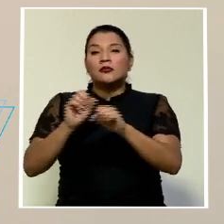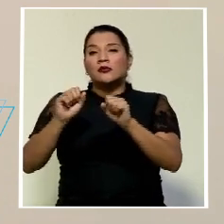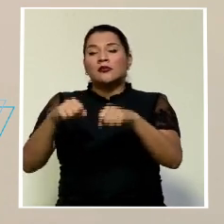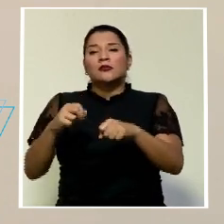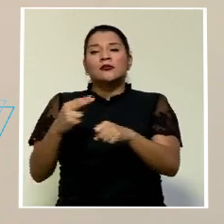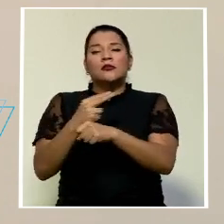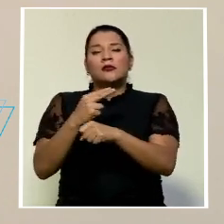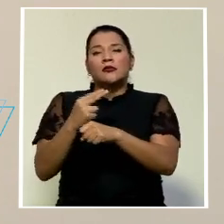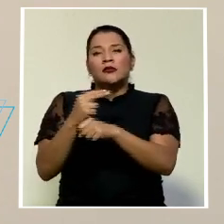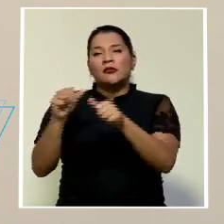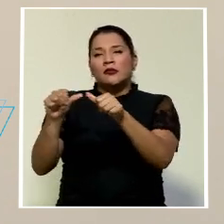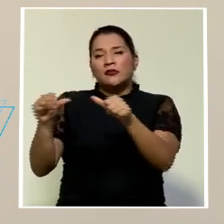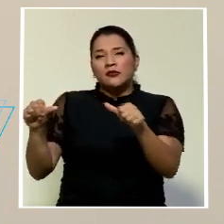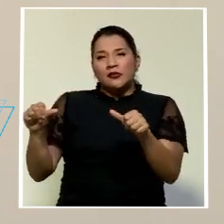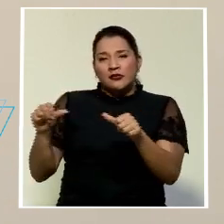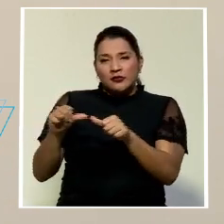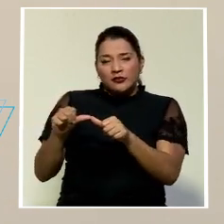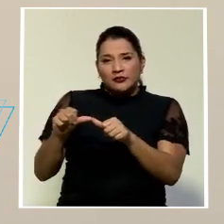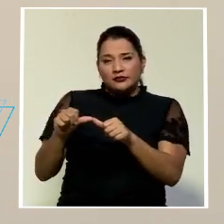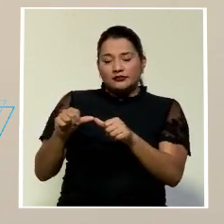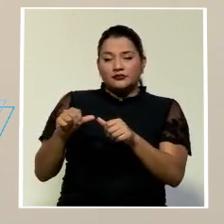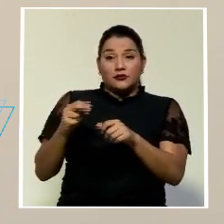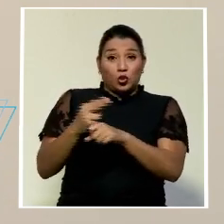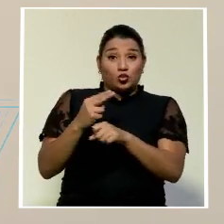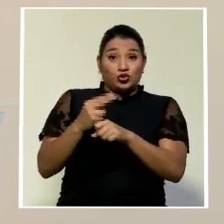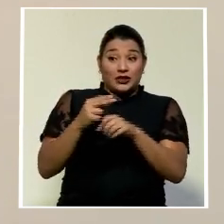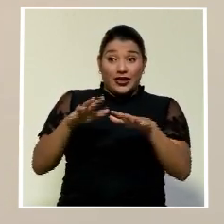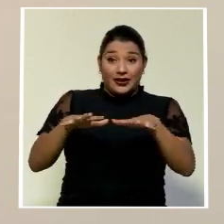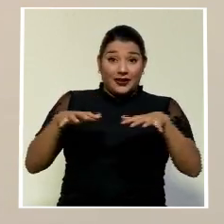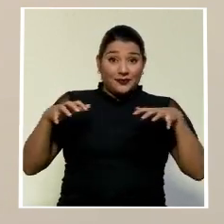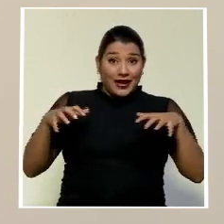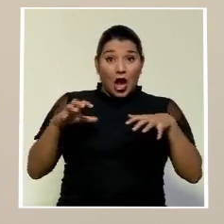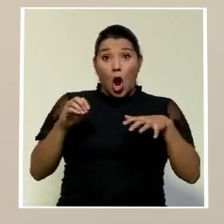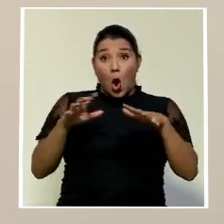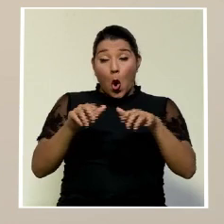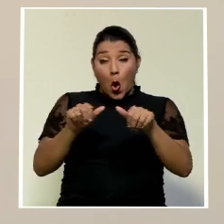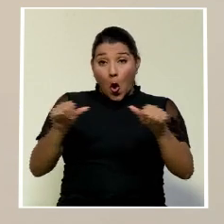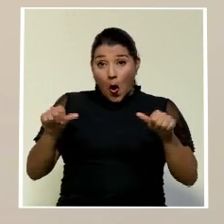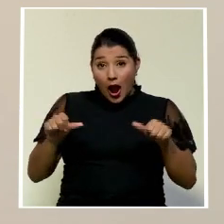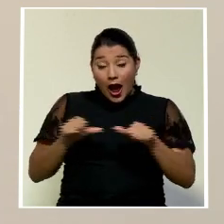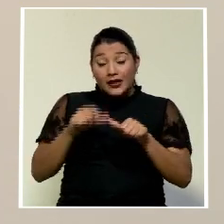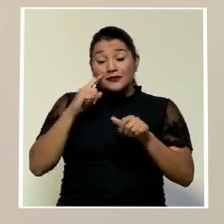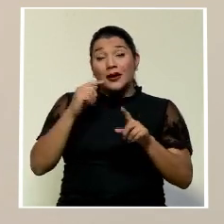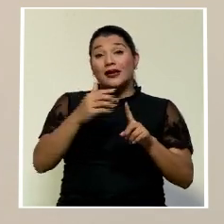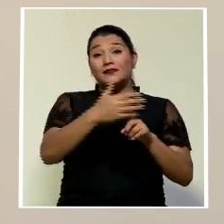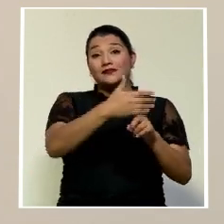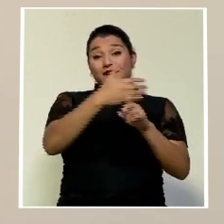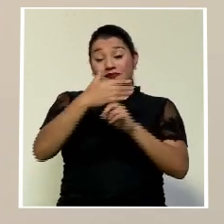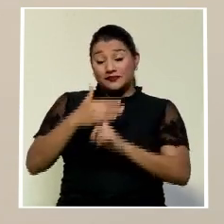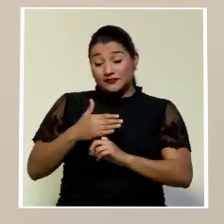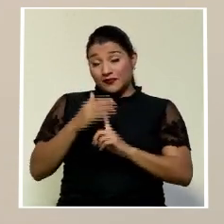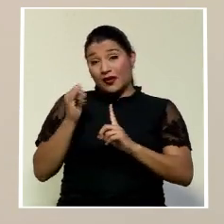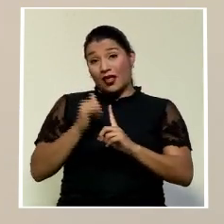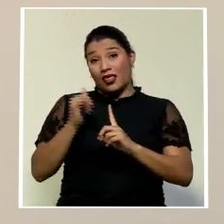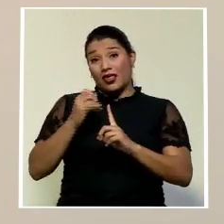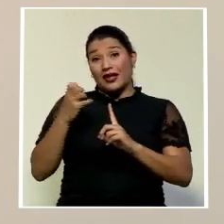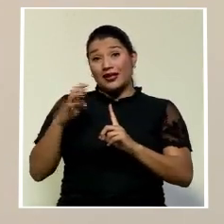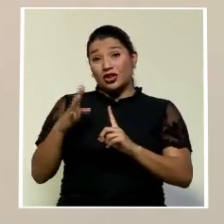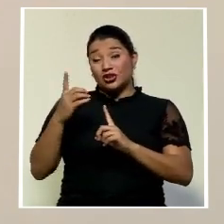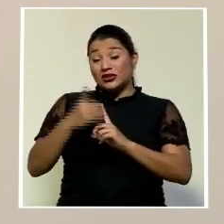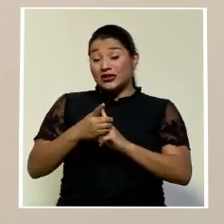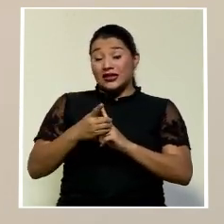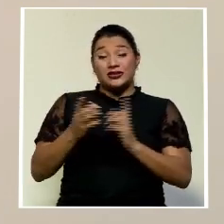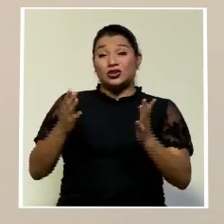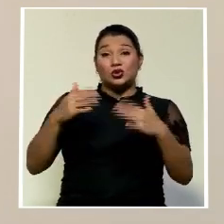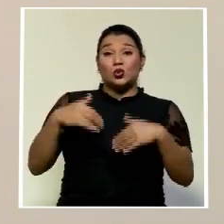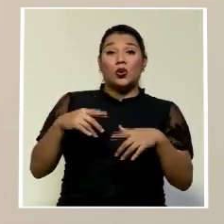de áreas de aislamiento en los centros penitenciarios para las personas que recién ingresan, las personas privadas de libertad que recién ingresan y